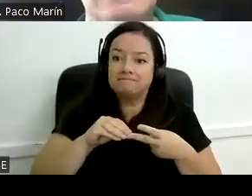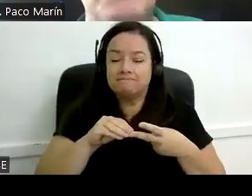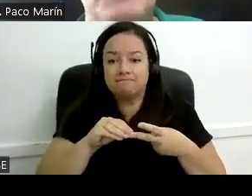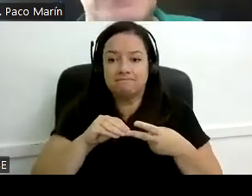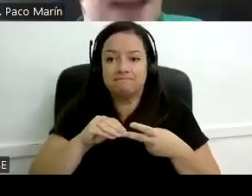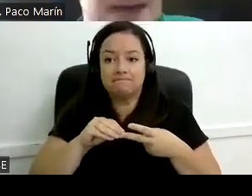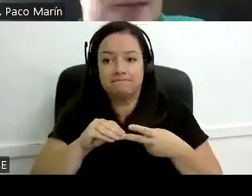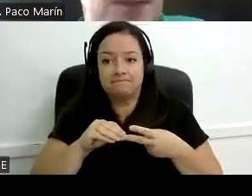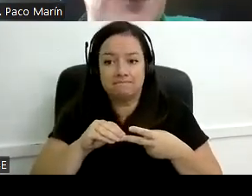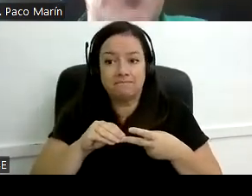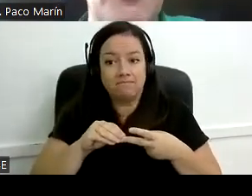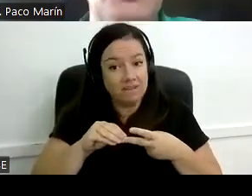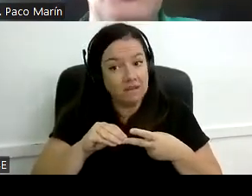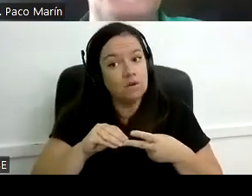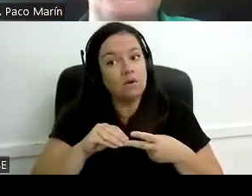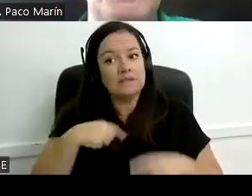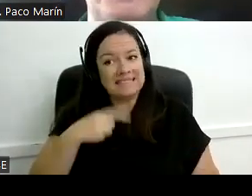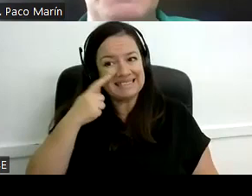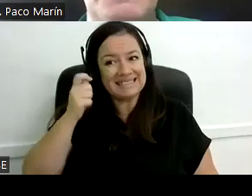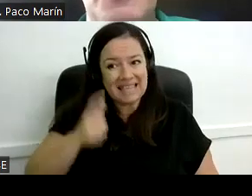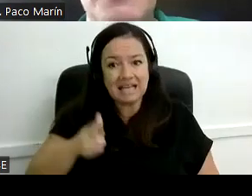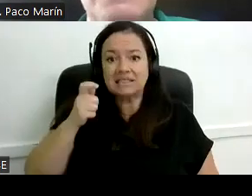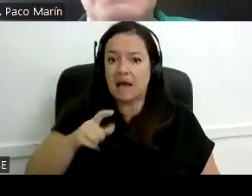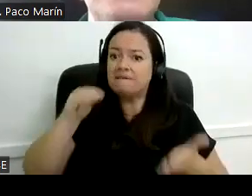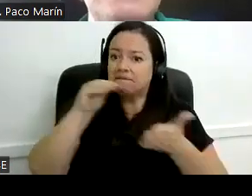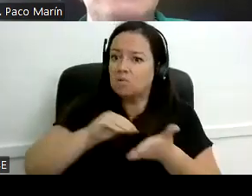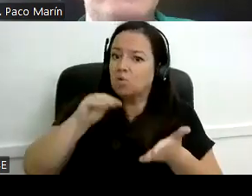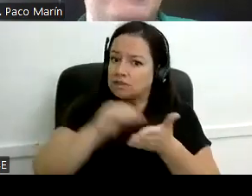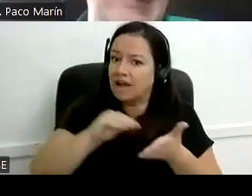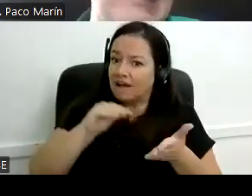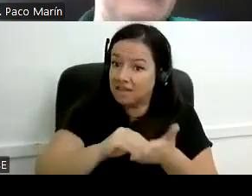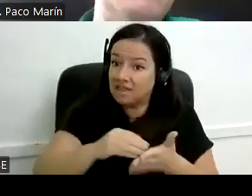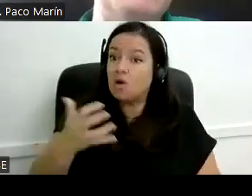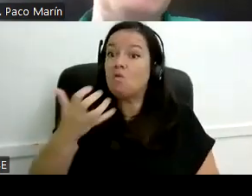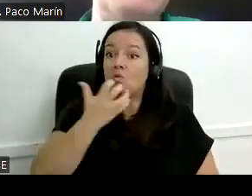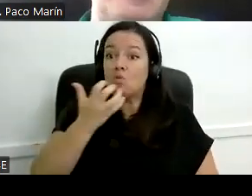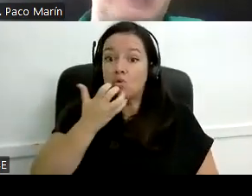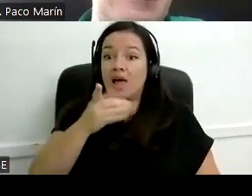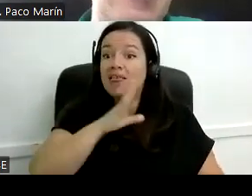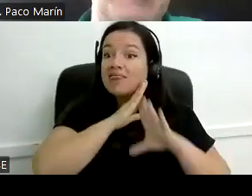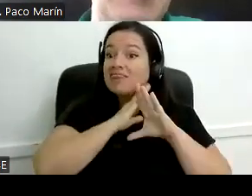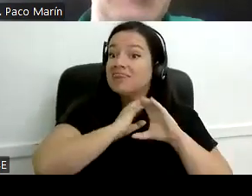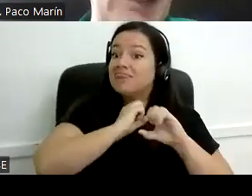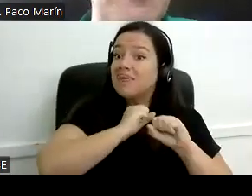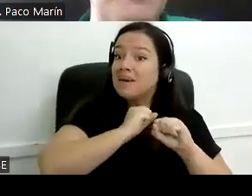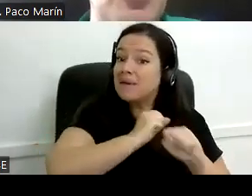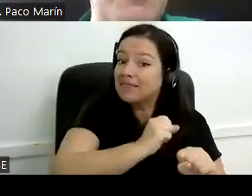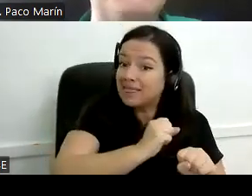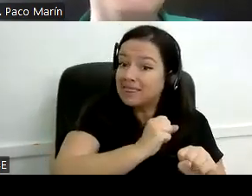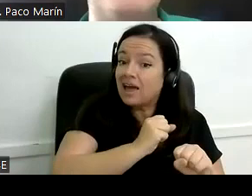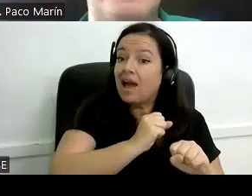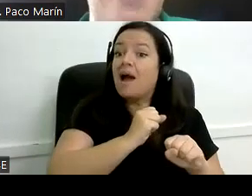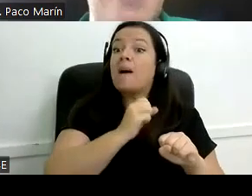Ahí es bastante frecuente, es una situación bastante frecuente y si se generan dependencia, tolerancia y